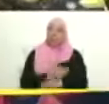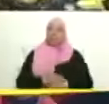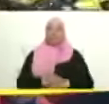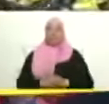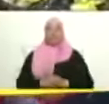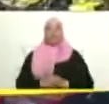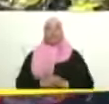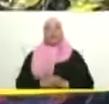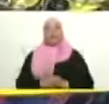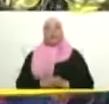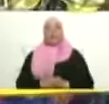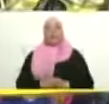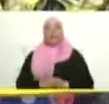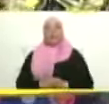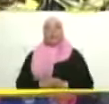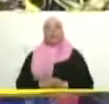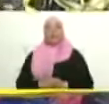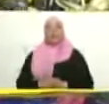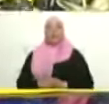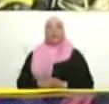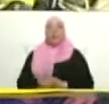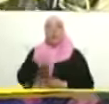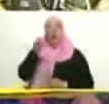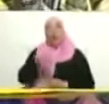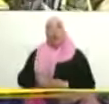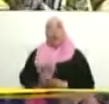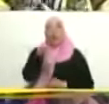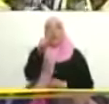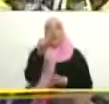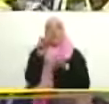Hoy tenemos